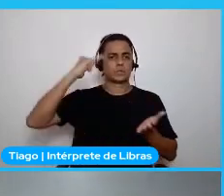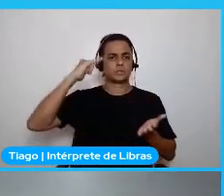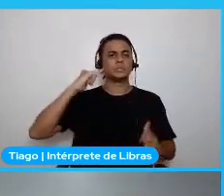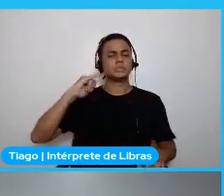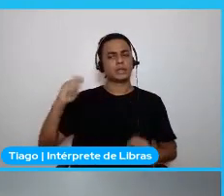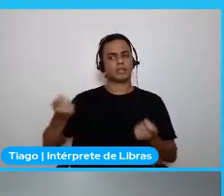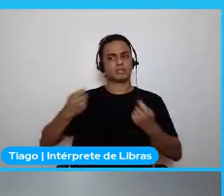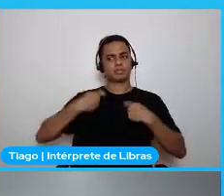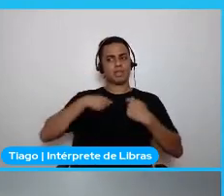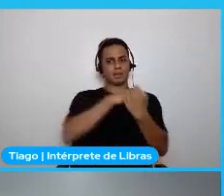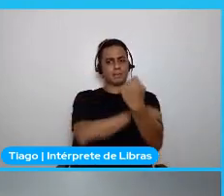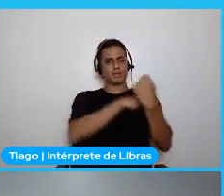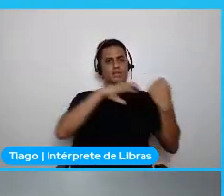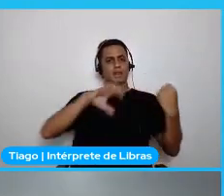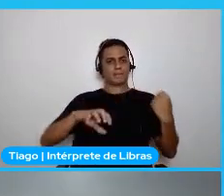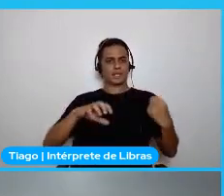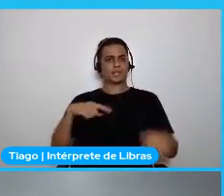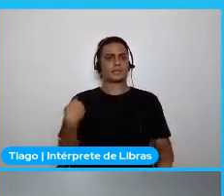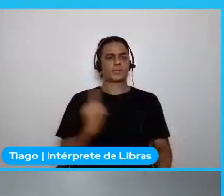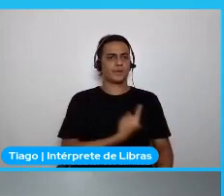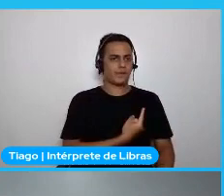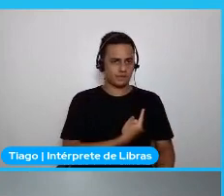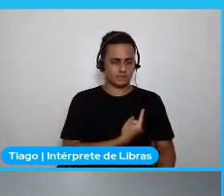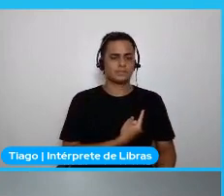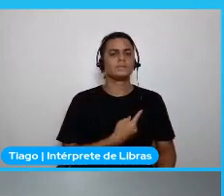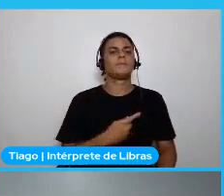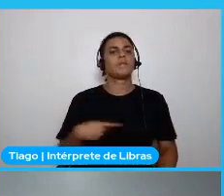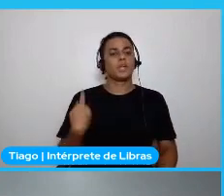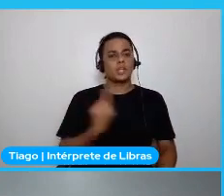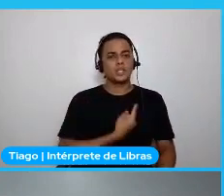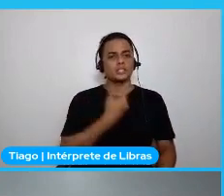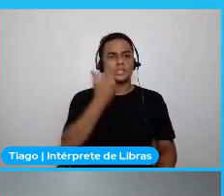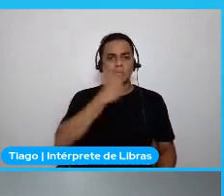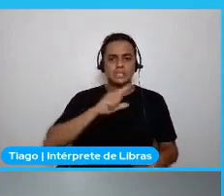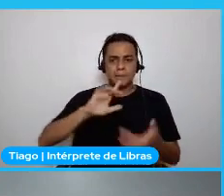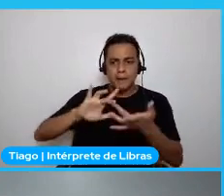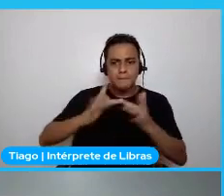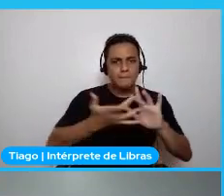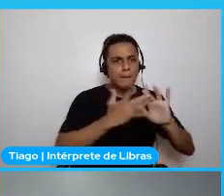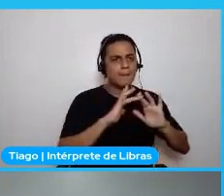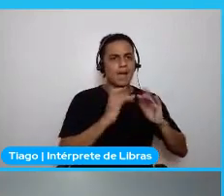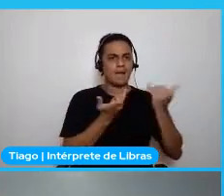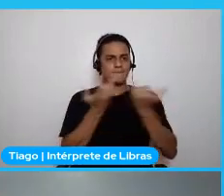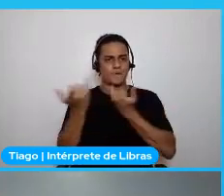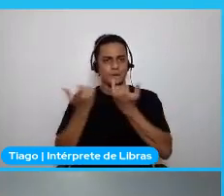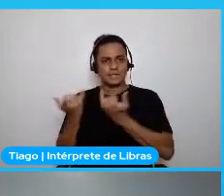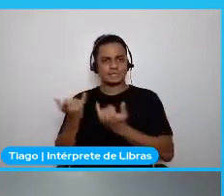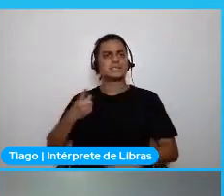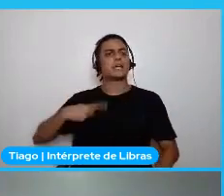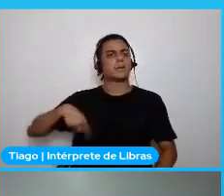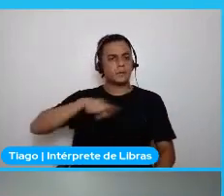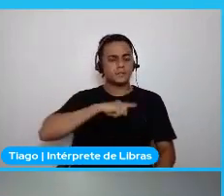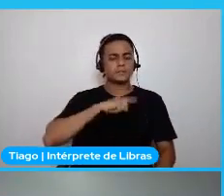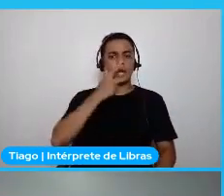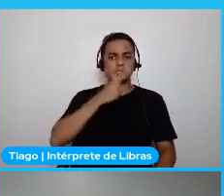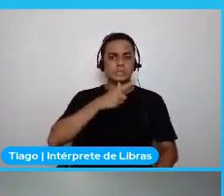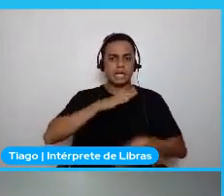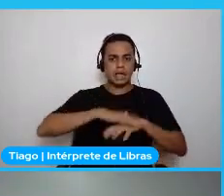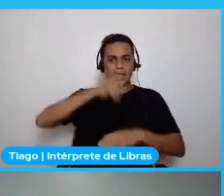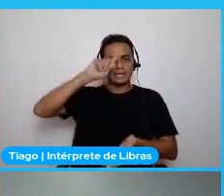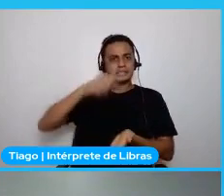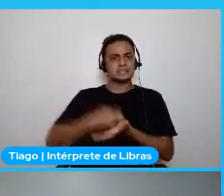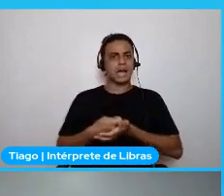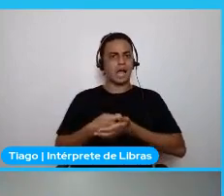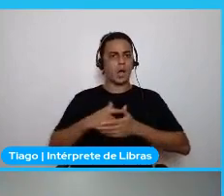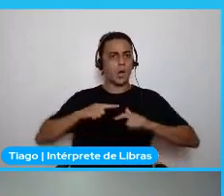empoderados, ¿verdad? Porque podemos recolectar la información y podemos empezar a tomar acciones. No